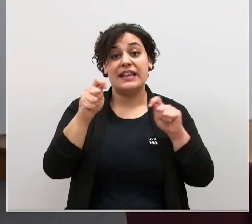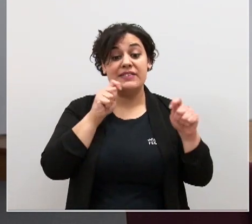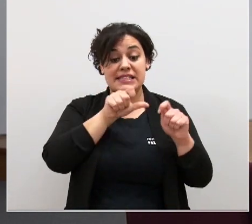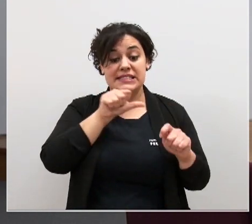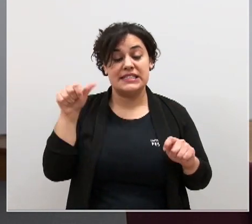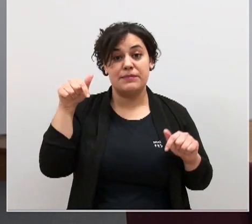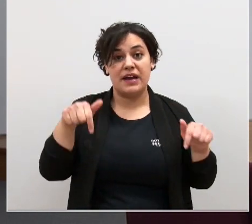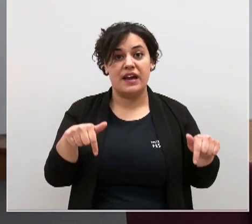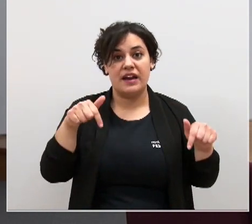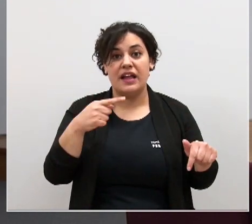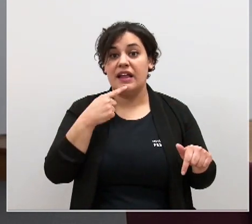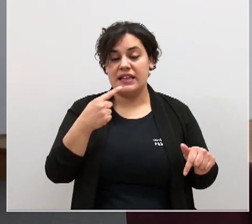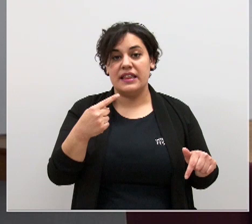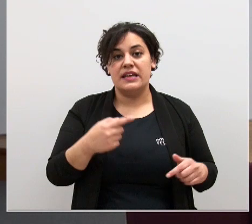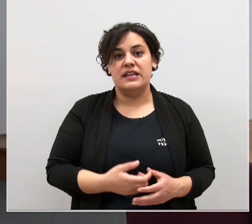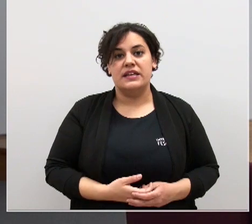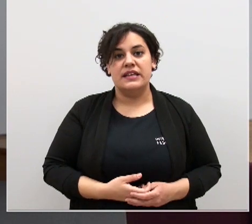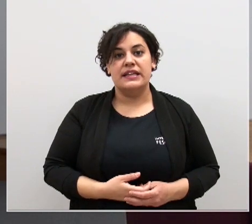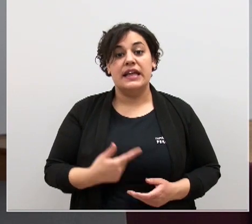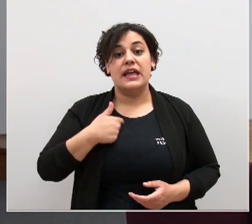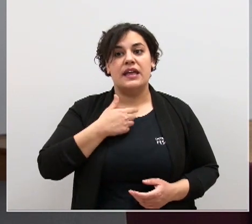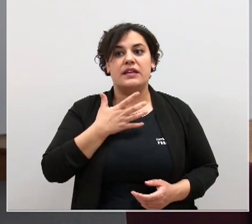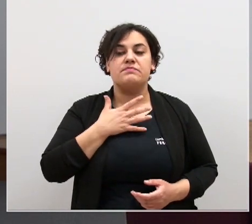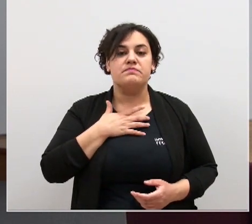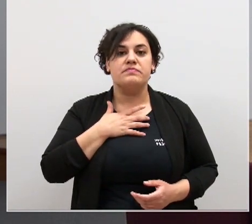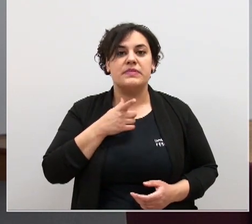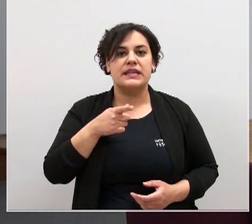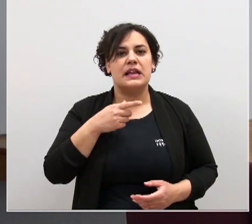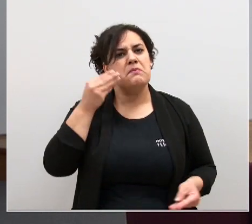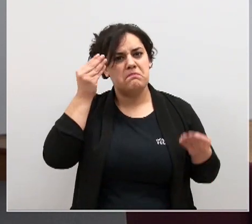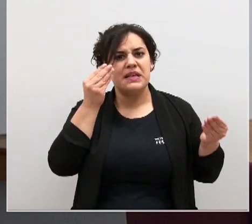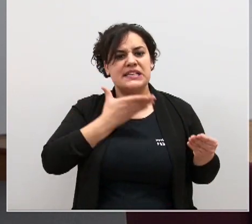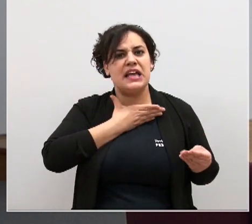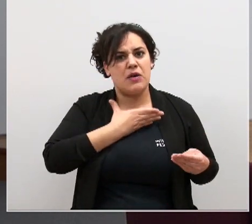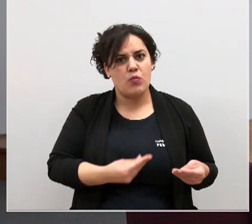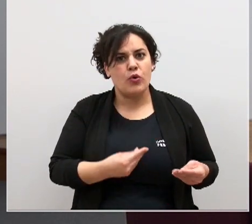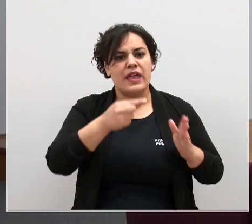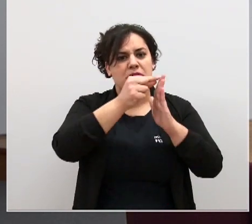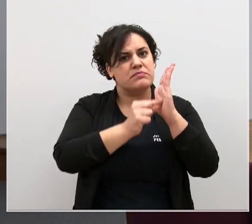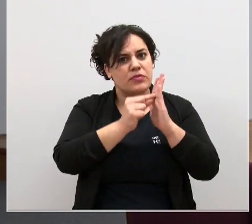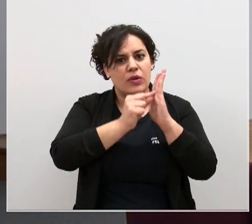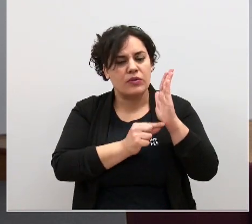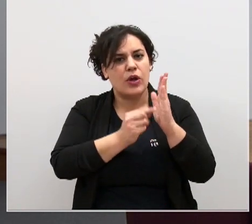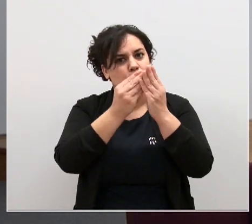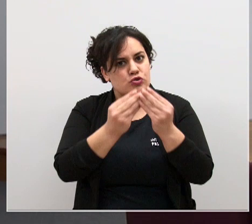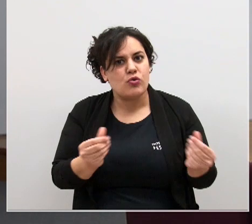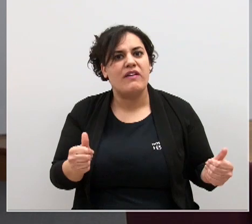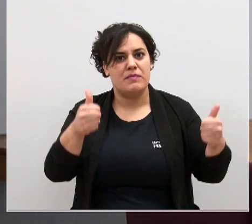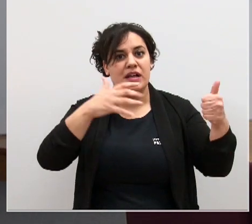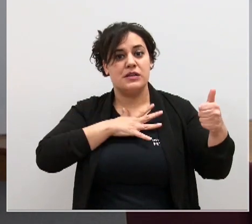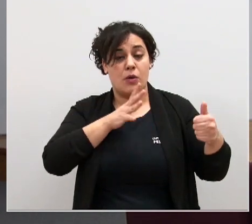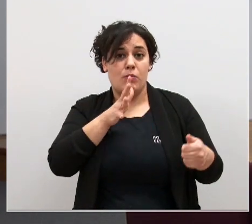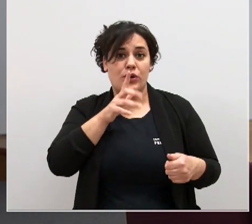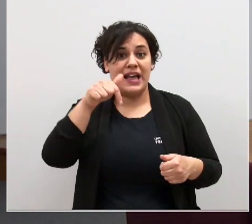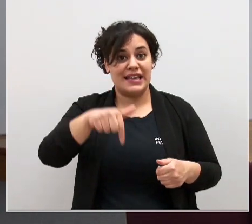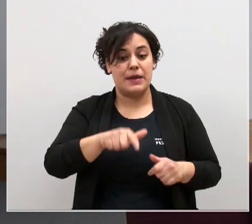que es partidario de que Murcia pueda relajar ante estas medidas por presentar menos casos. El Gobierno central